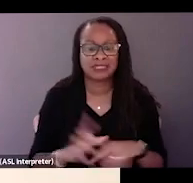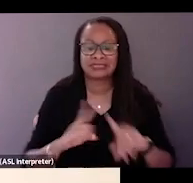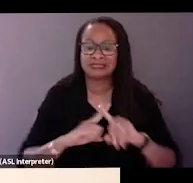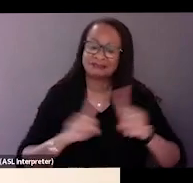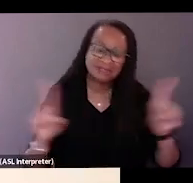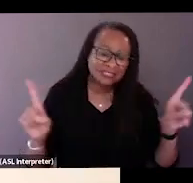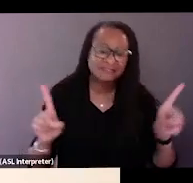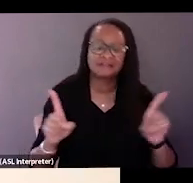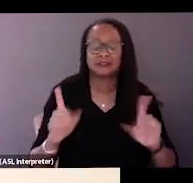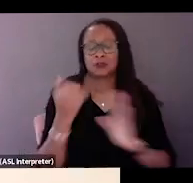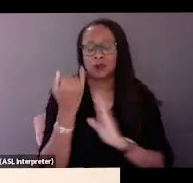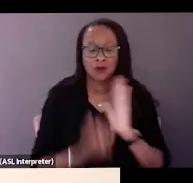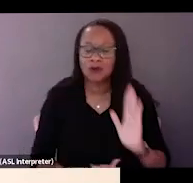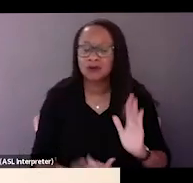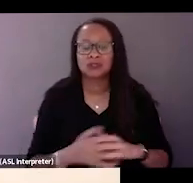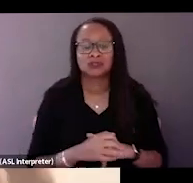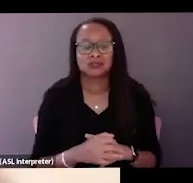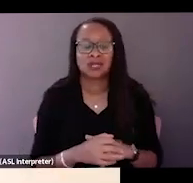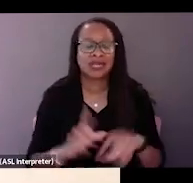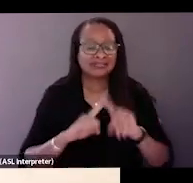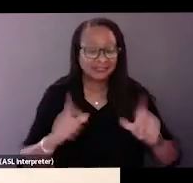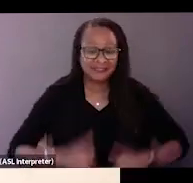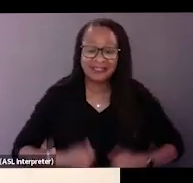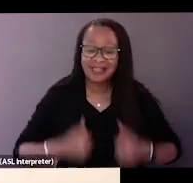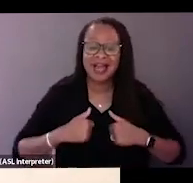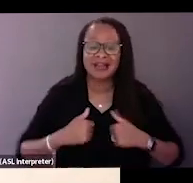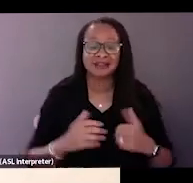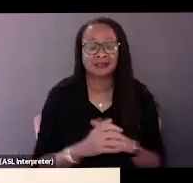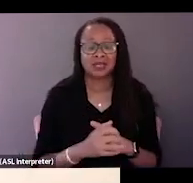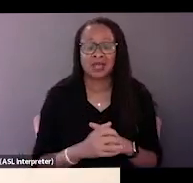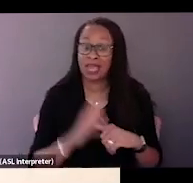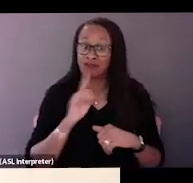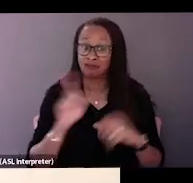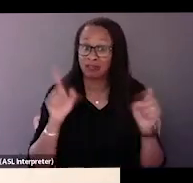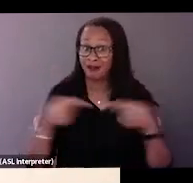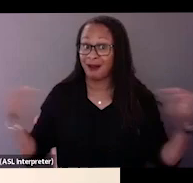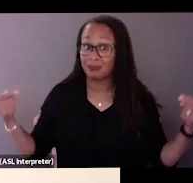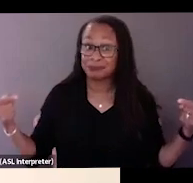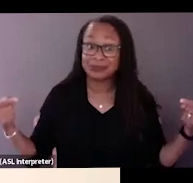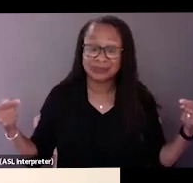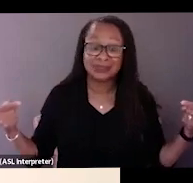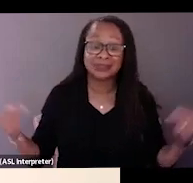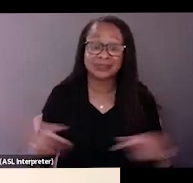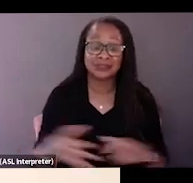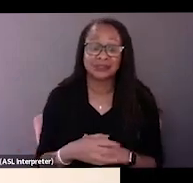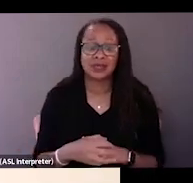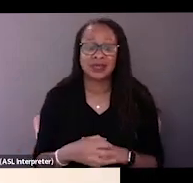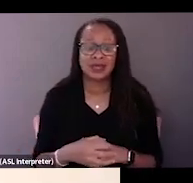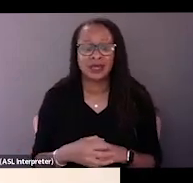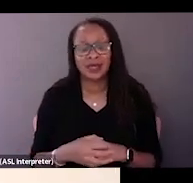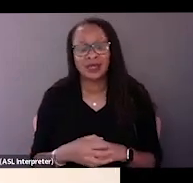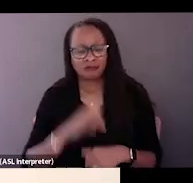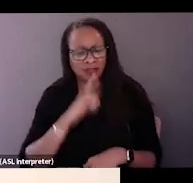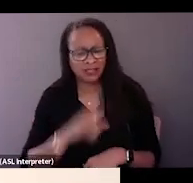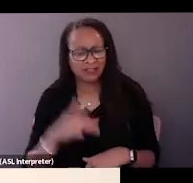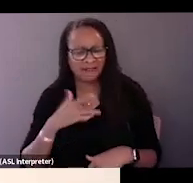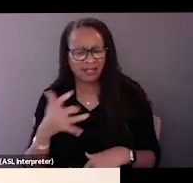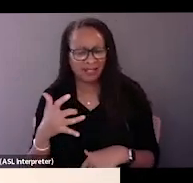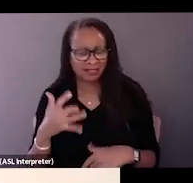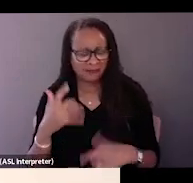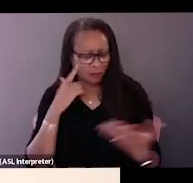diametralmente opuestos, yo sentía como una especie de espejo, ¿no? De reflejo